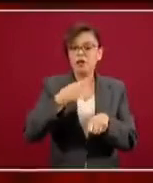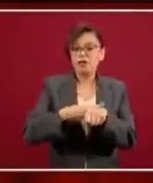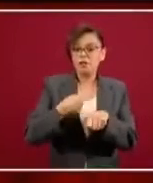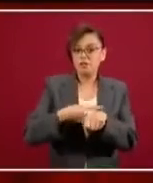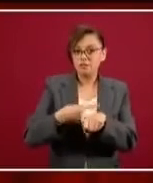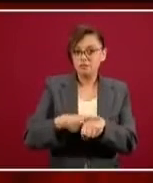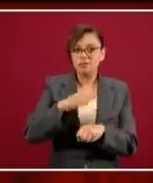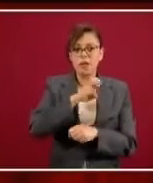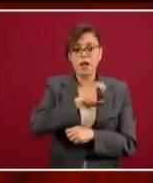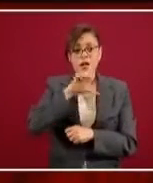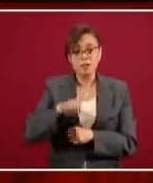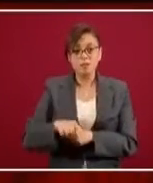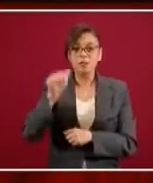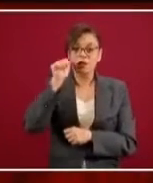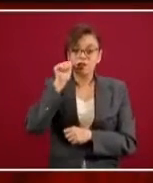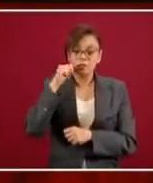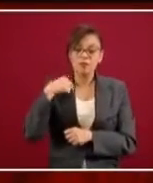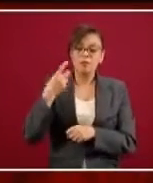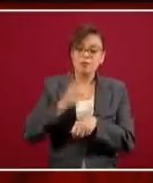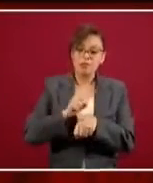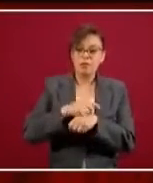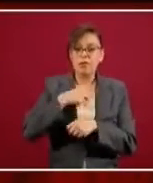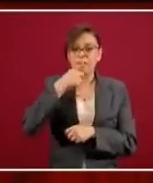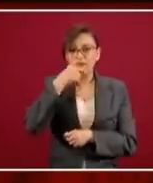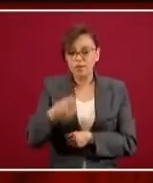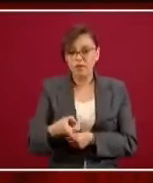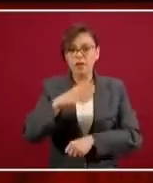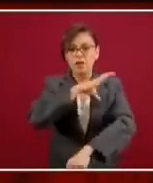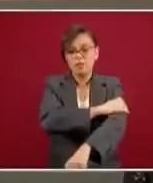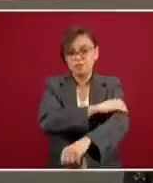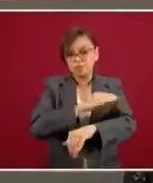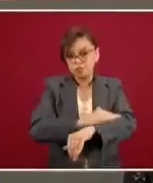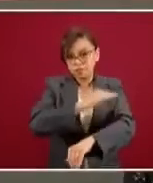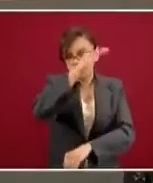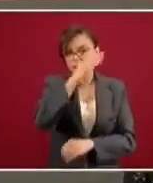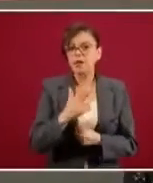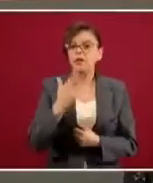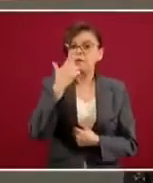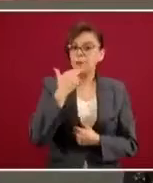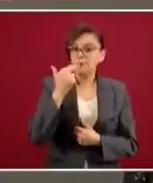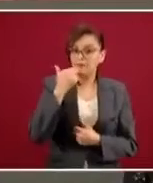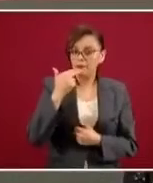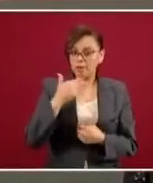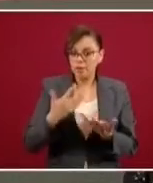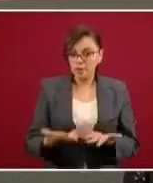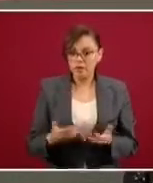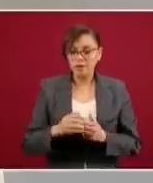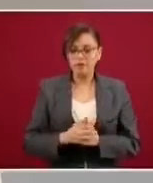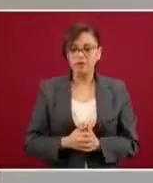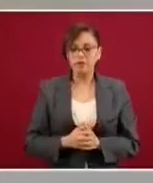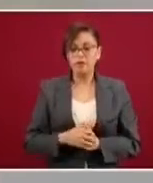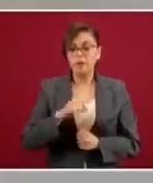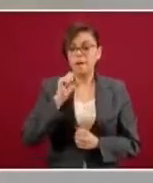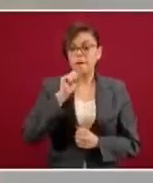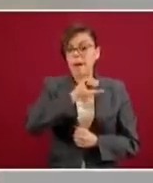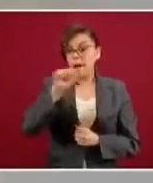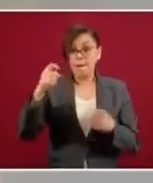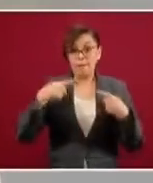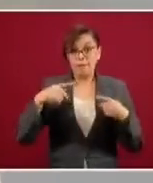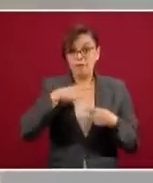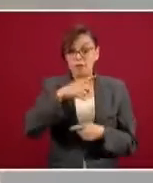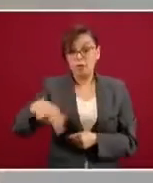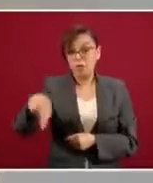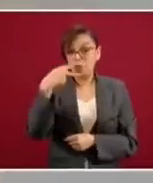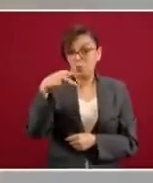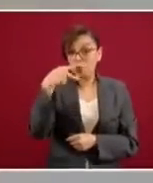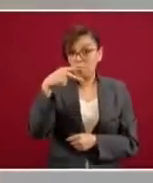noche: hipertensión, diabetes, enfermedad cardiovascular, tabaquismo. Tabaquismo en sí mismo es una enfermedad, pero